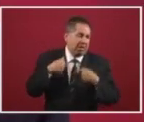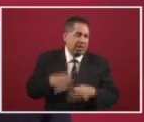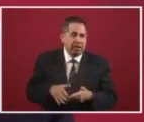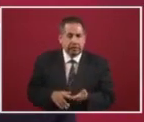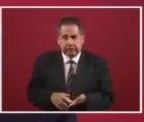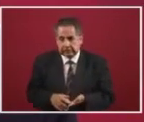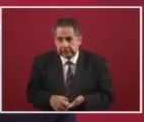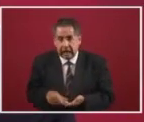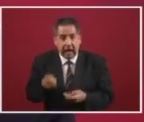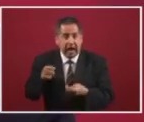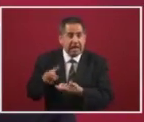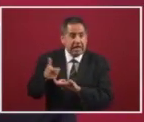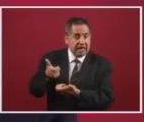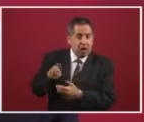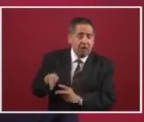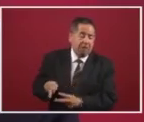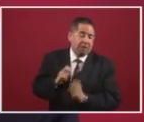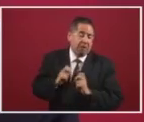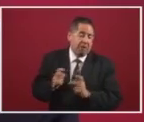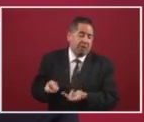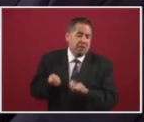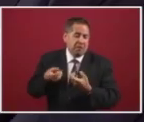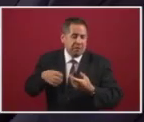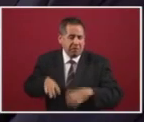pues era un botín.